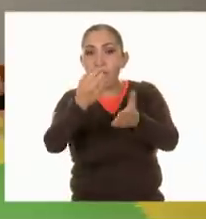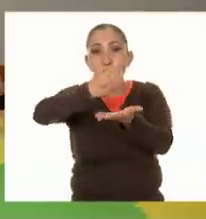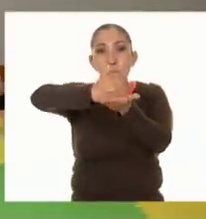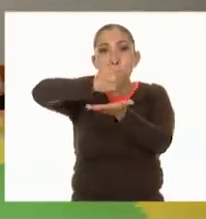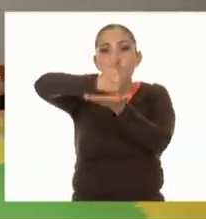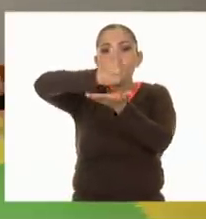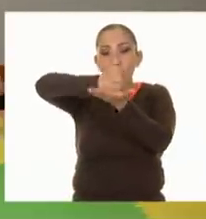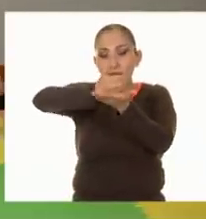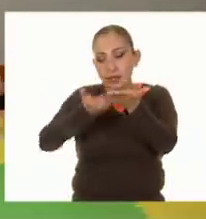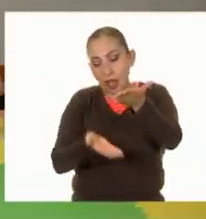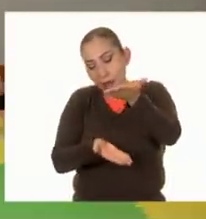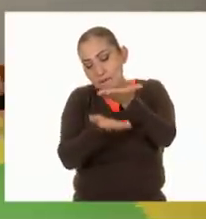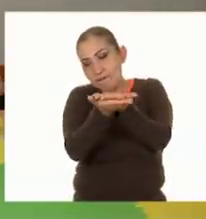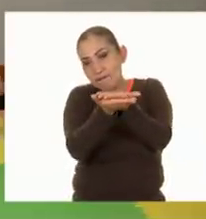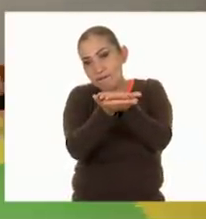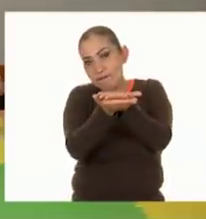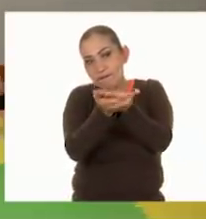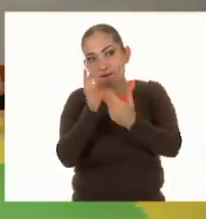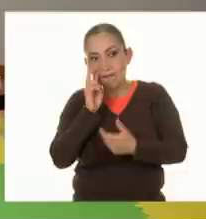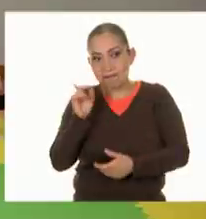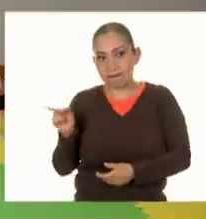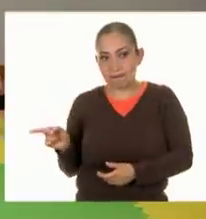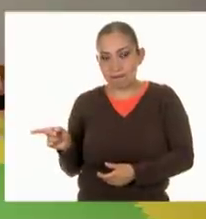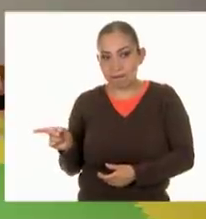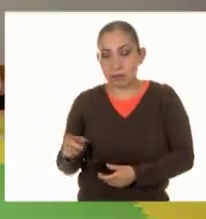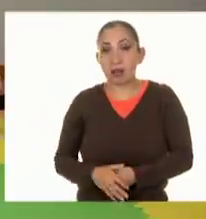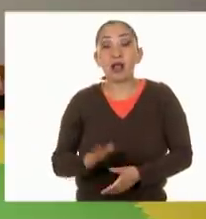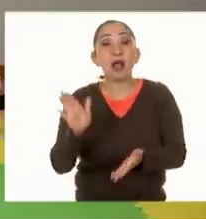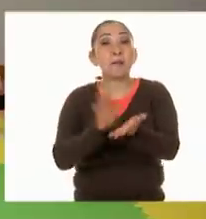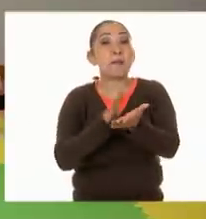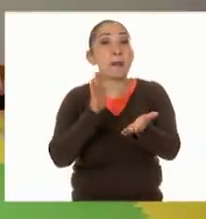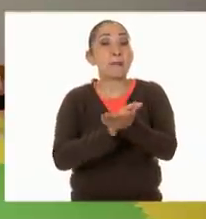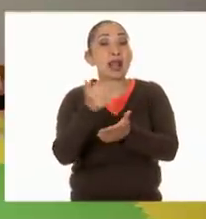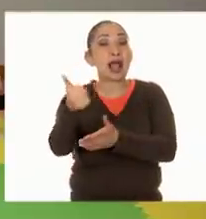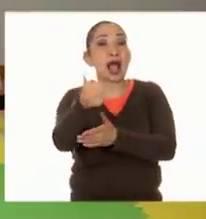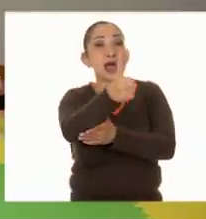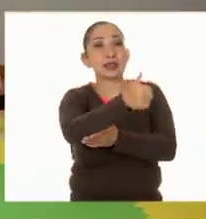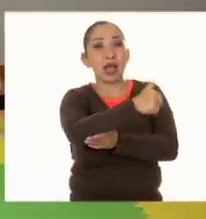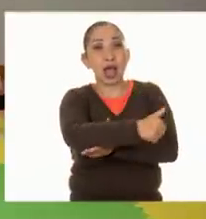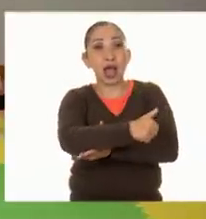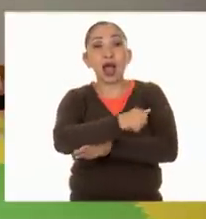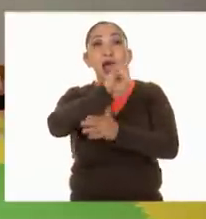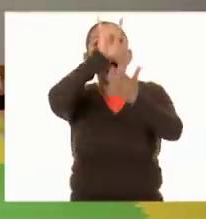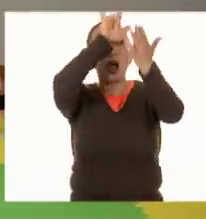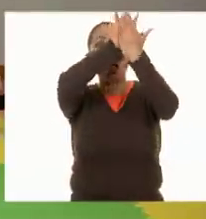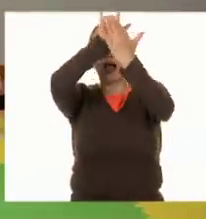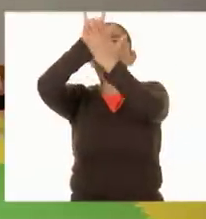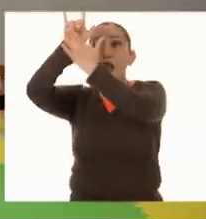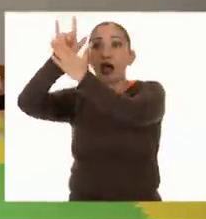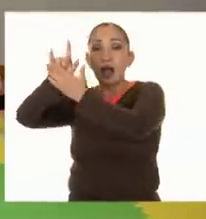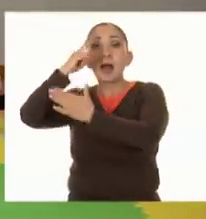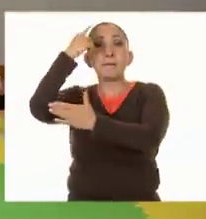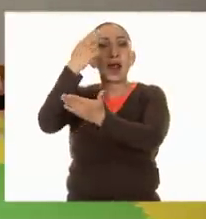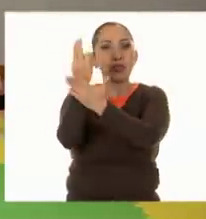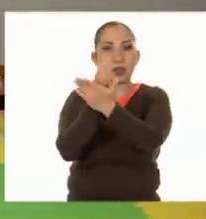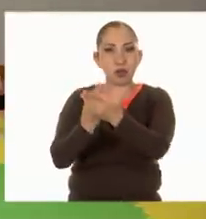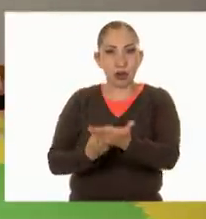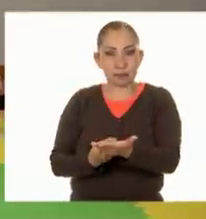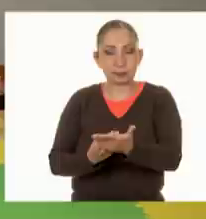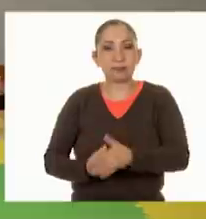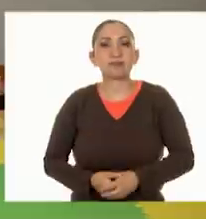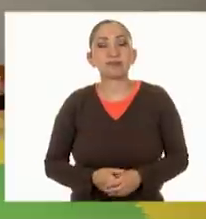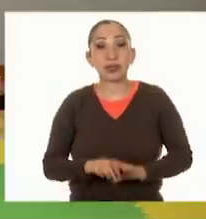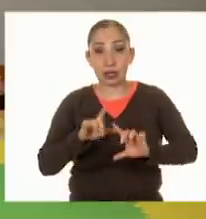botellas. De esa manera, tus hojas pégalas en la pared para hacer el dibujo.